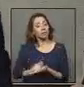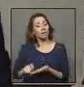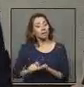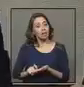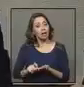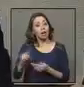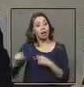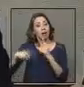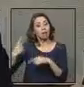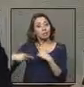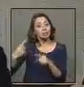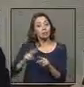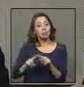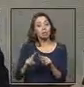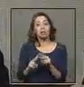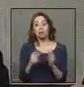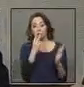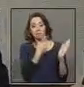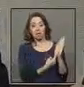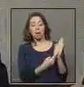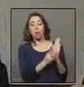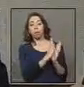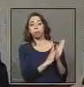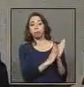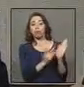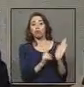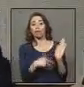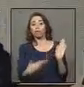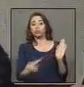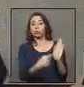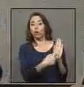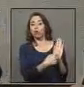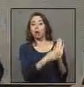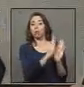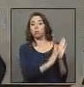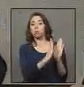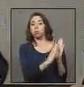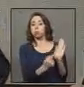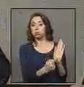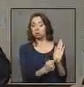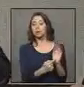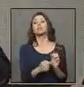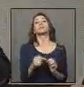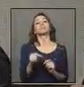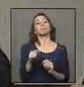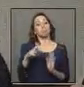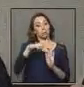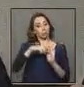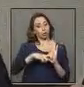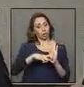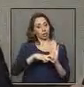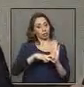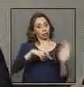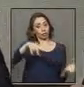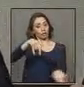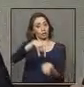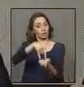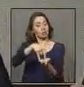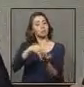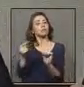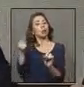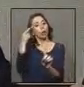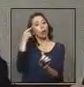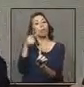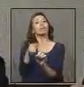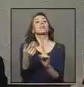que en la práctica han sido simplemente letra muerta. Creo que un proyecto en este sentido va en el sentido